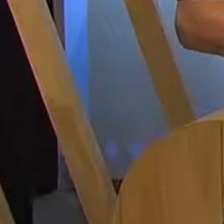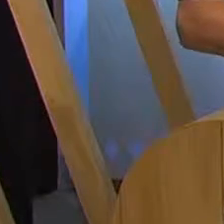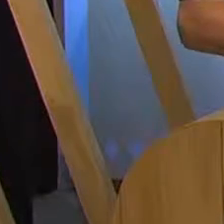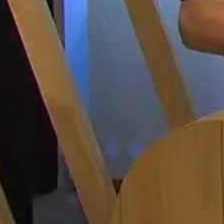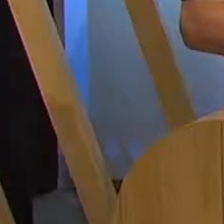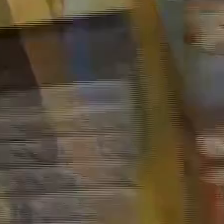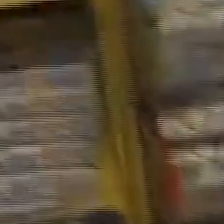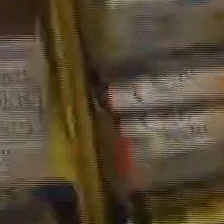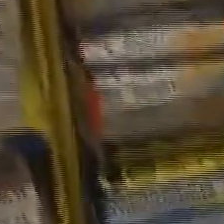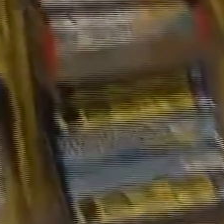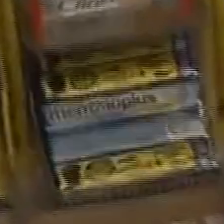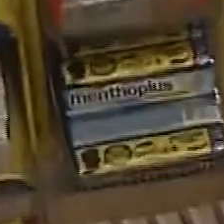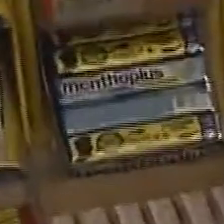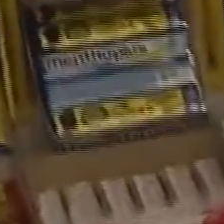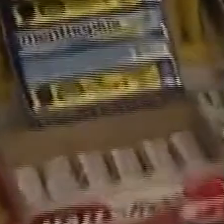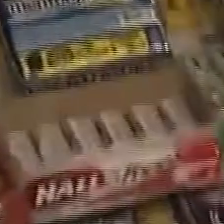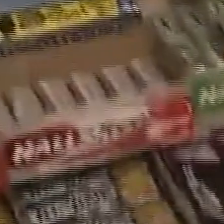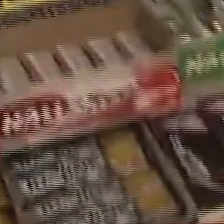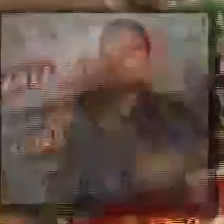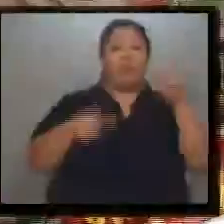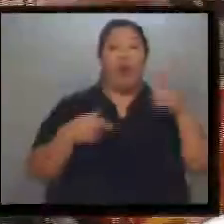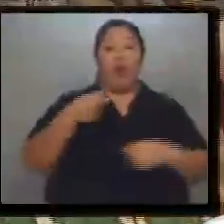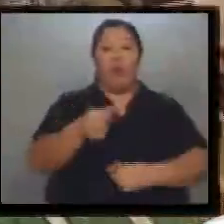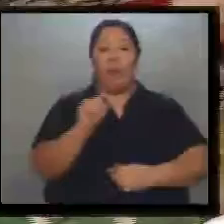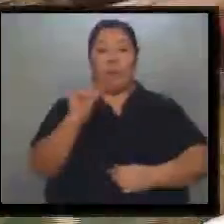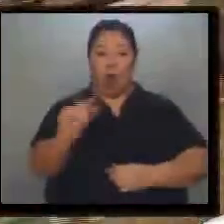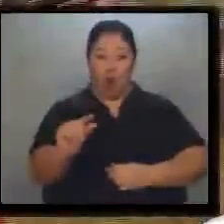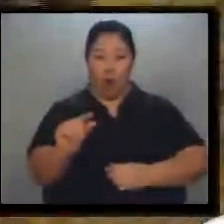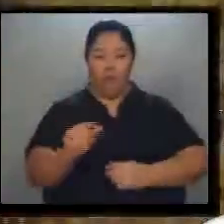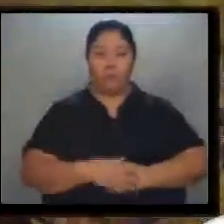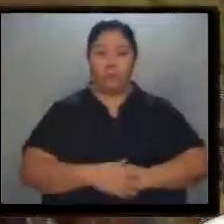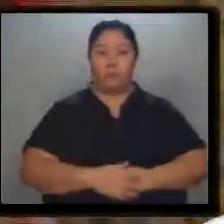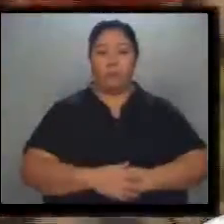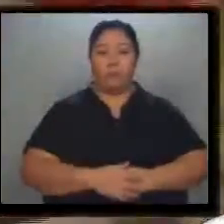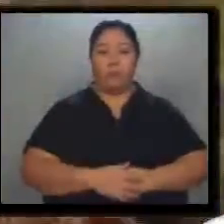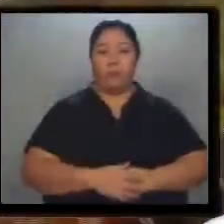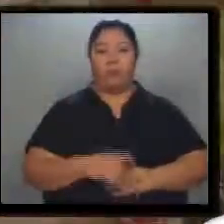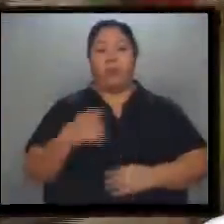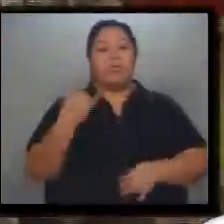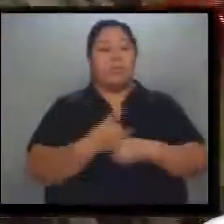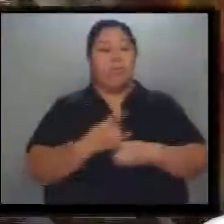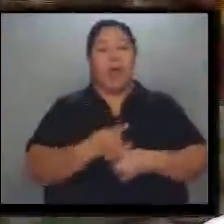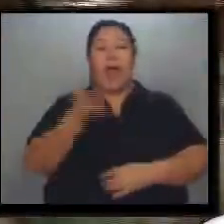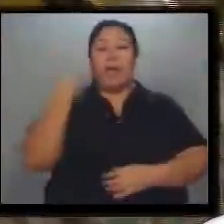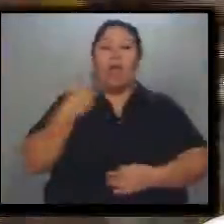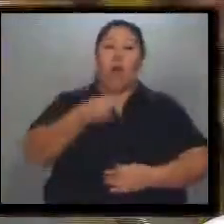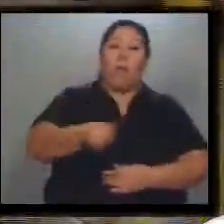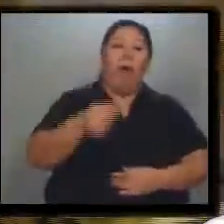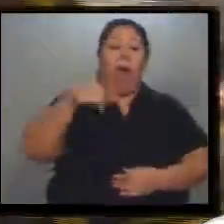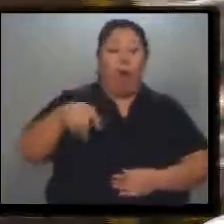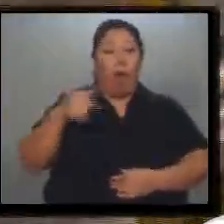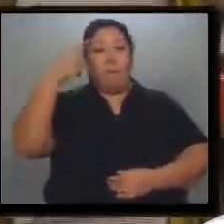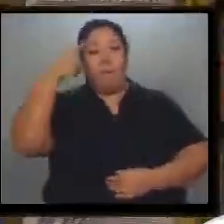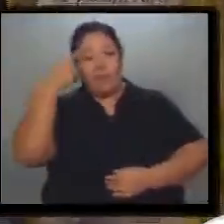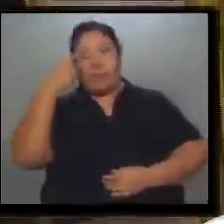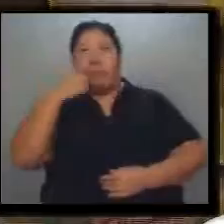con la situación como está se priva mucho. Y la gente de los que piensa antes de comprar. Que se llevan, le dan los gustos a los